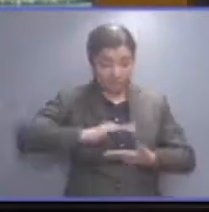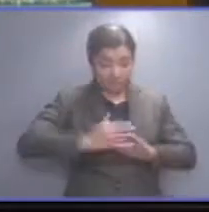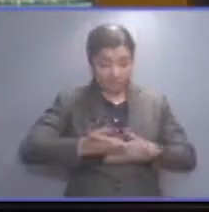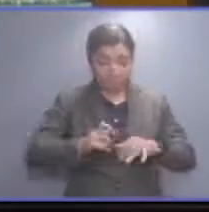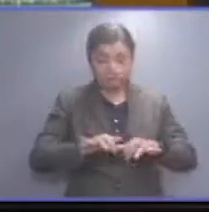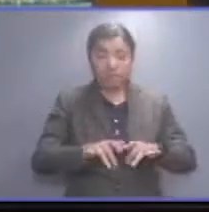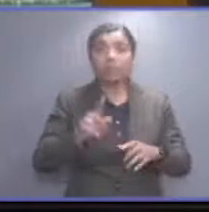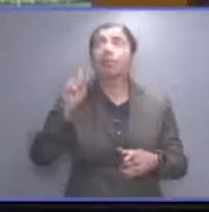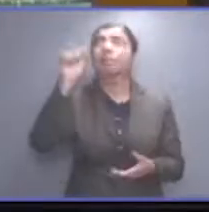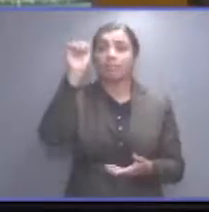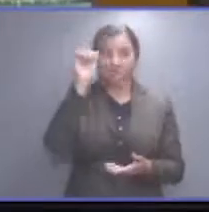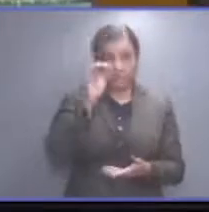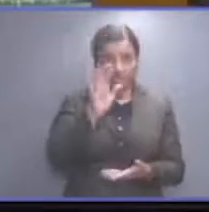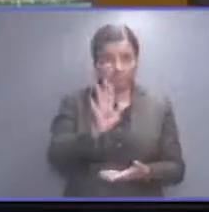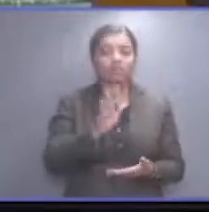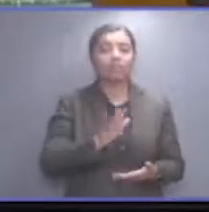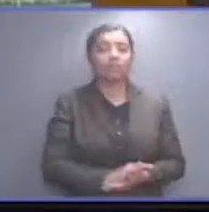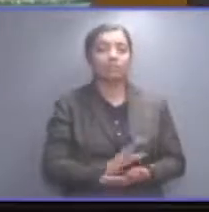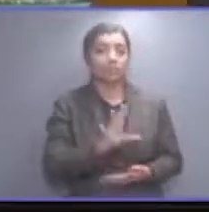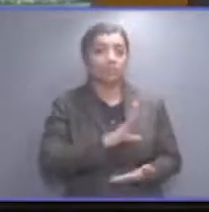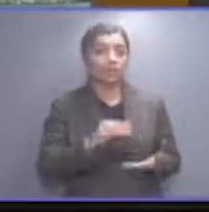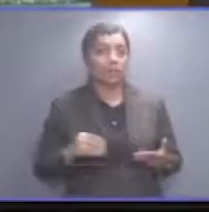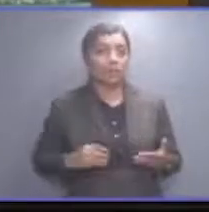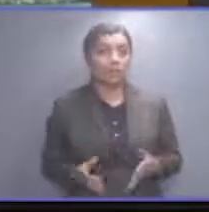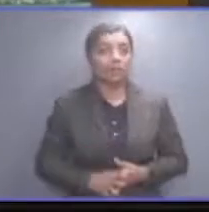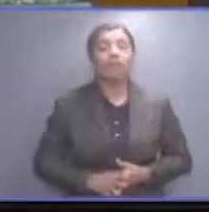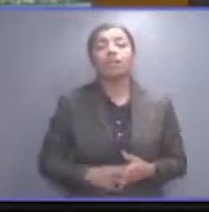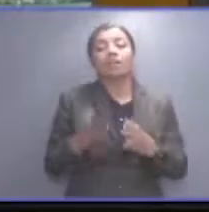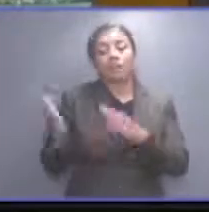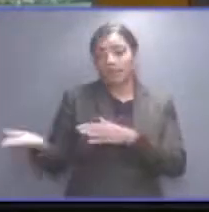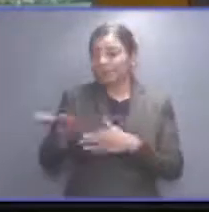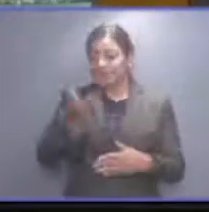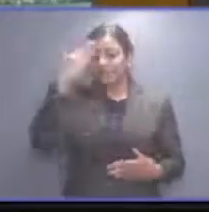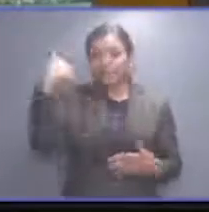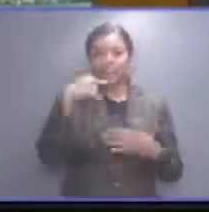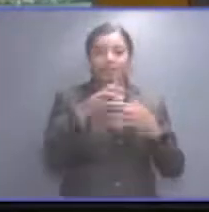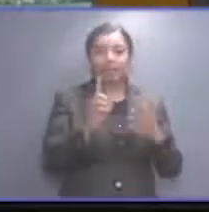la bendición que ha llegado a su familia. Tiene